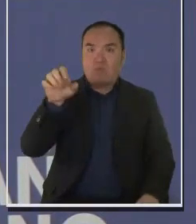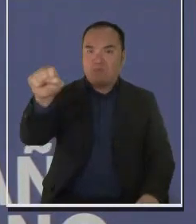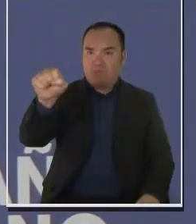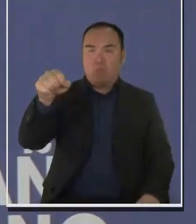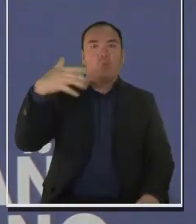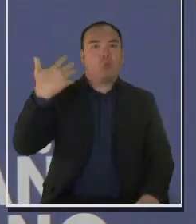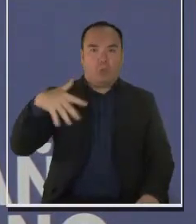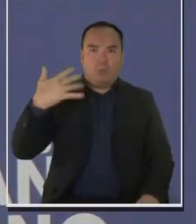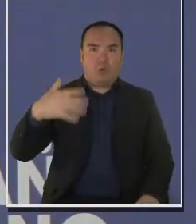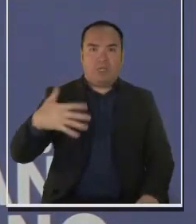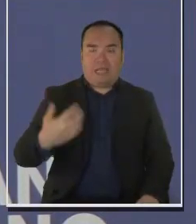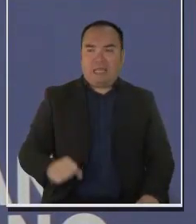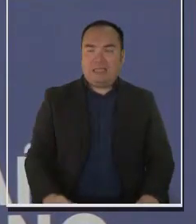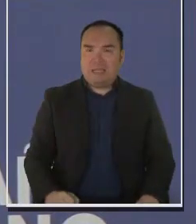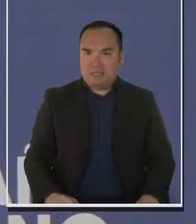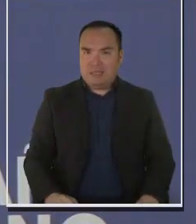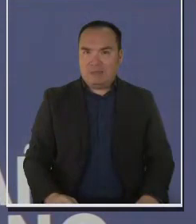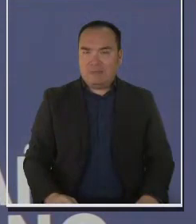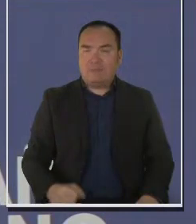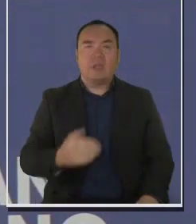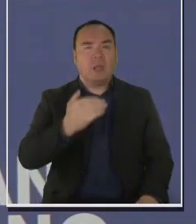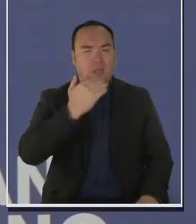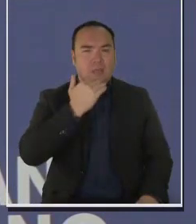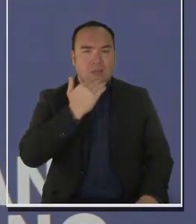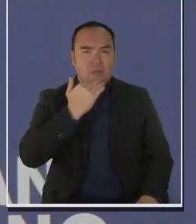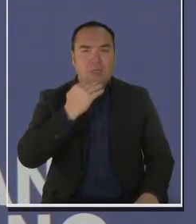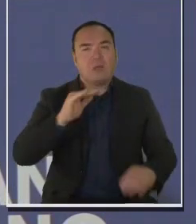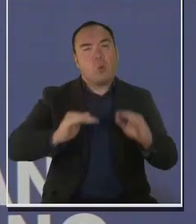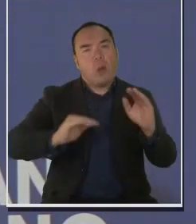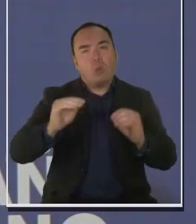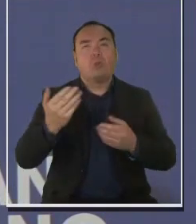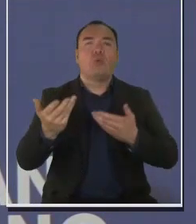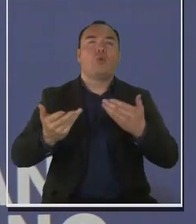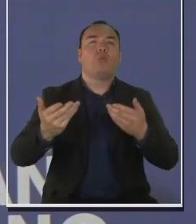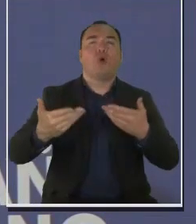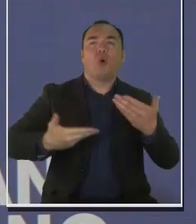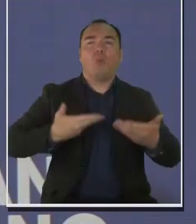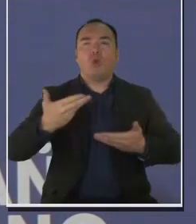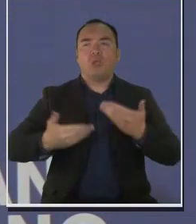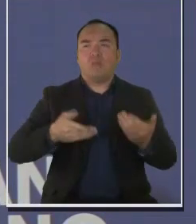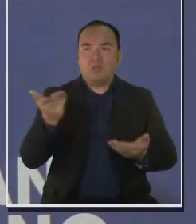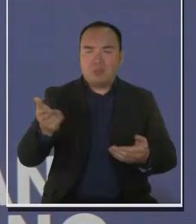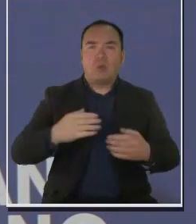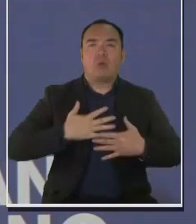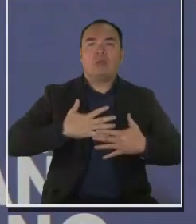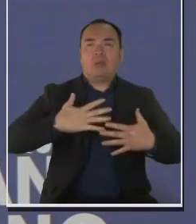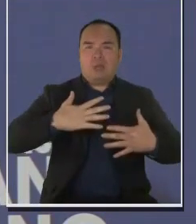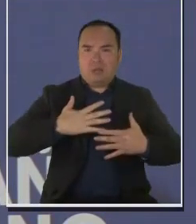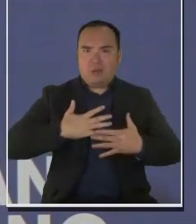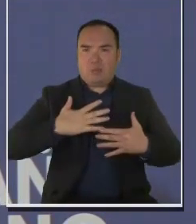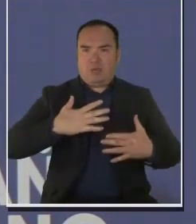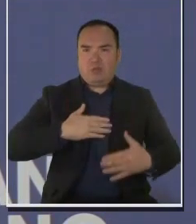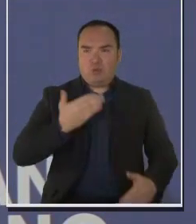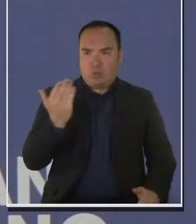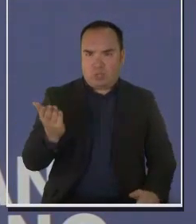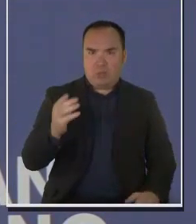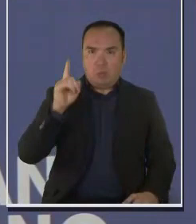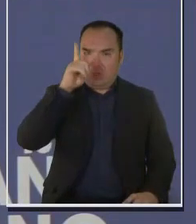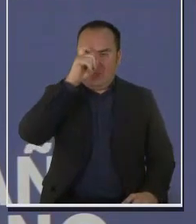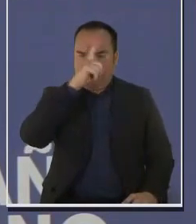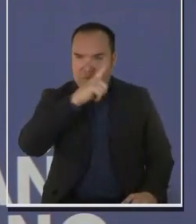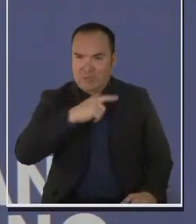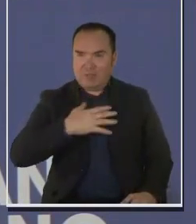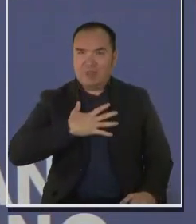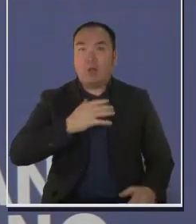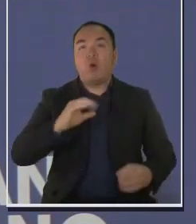personas mayores y sobre todo algún patrón conductual con respecto a la respiración, que tengan dificultad para respirar, que se